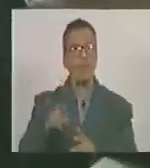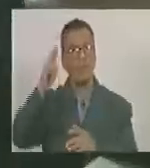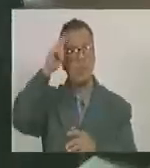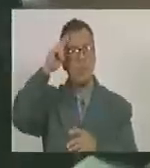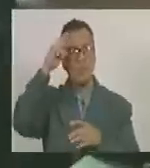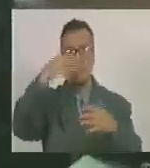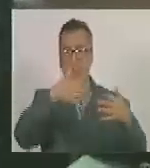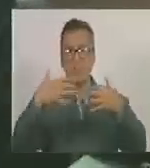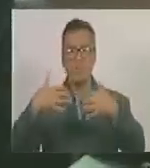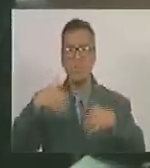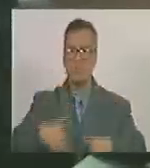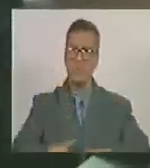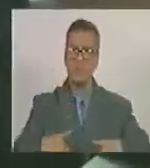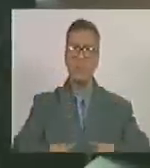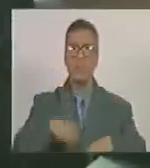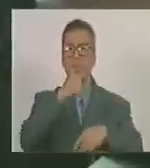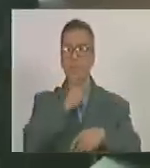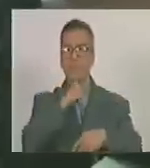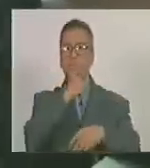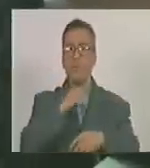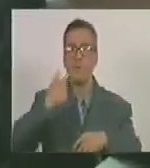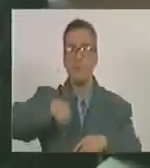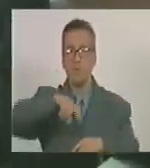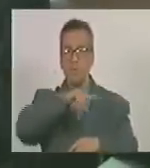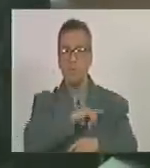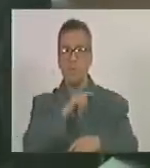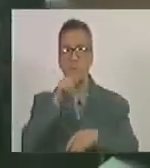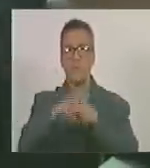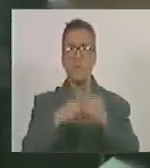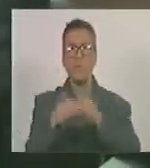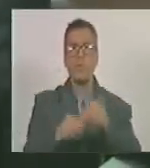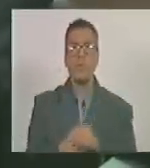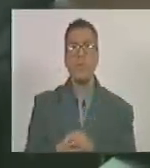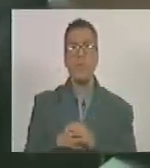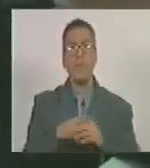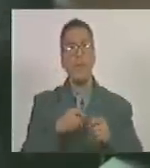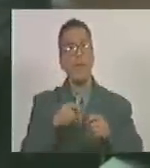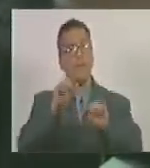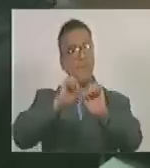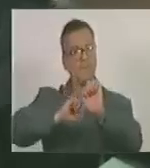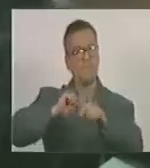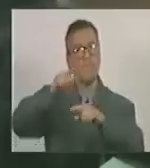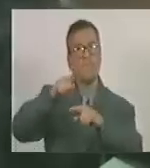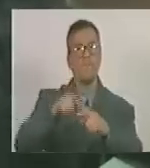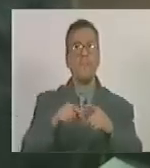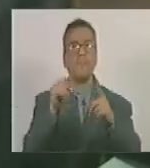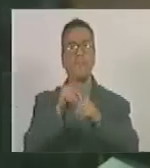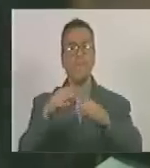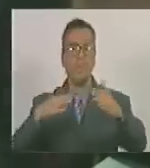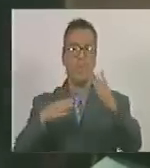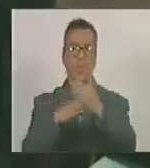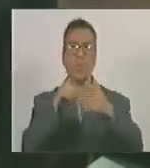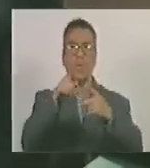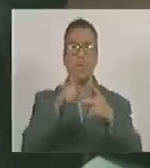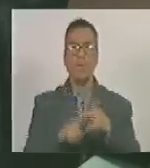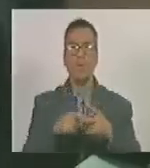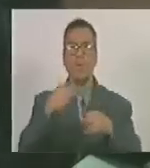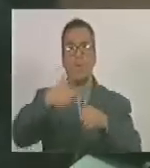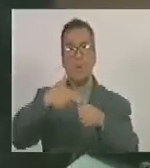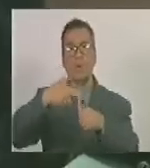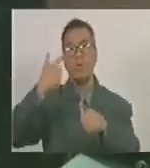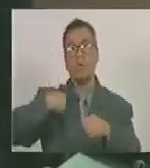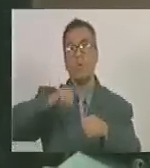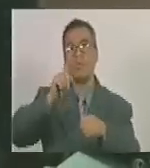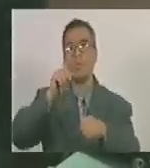la lucha y la resistencia que hemos sostenido nosotros para contrarrestar temas como el bloqueo. Aquí la gasolina que hay la